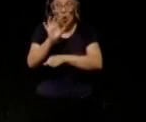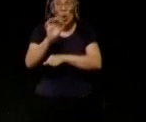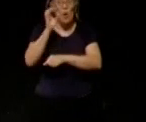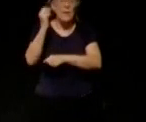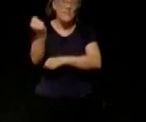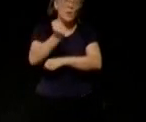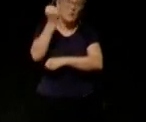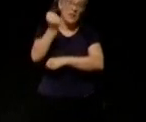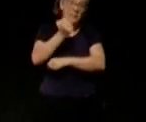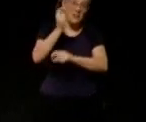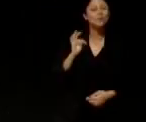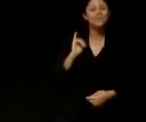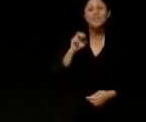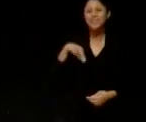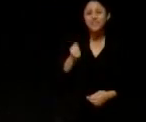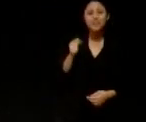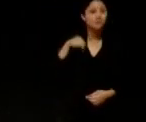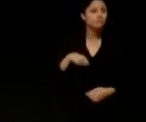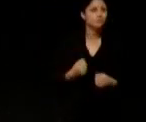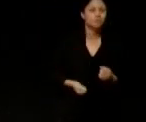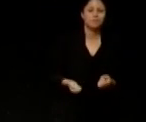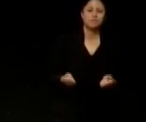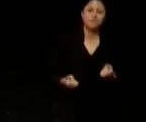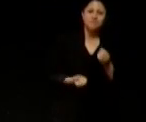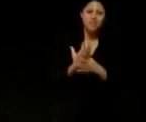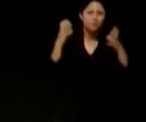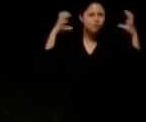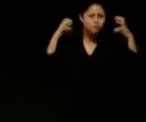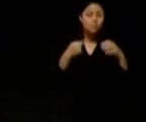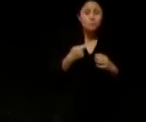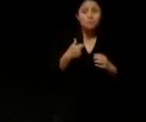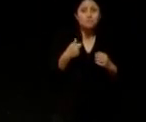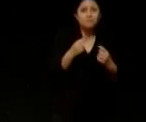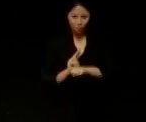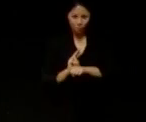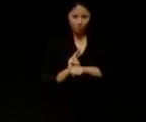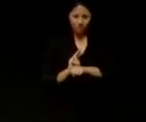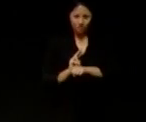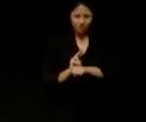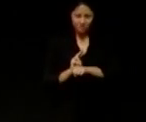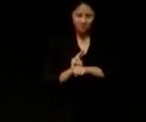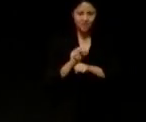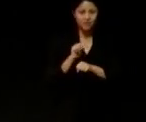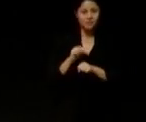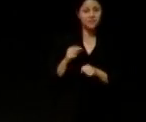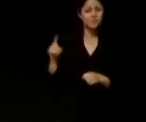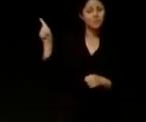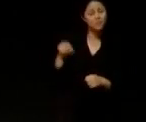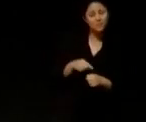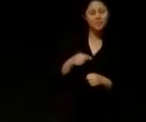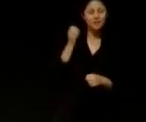al plano del joven, del niño, no sabes con quién está comunicándose, entre comillas.